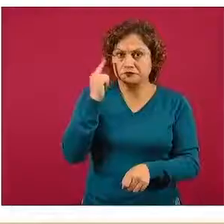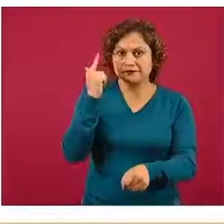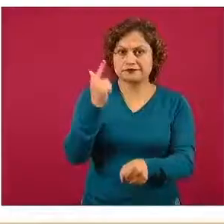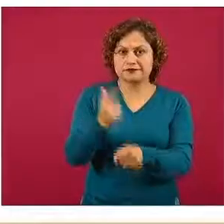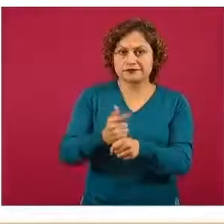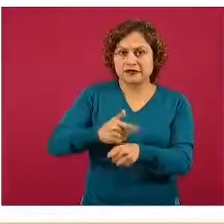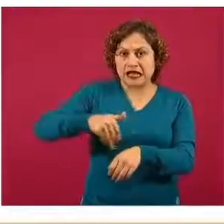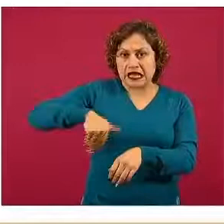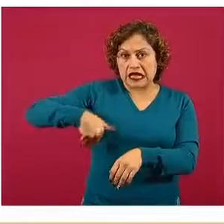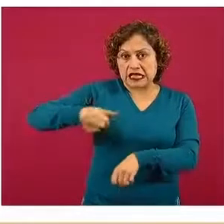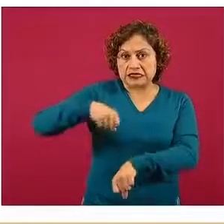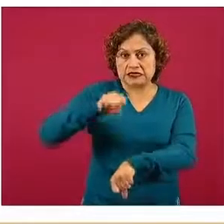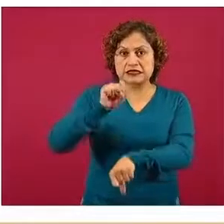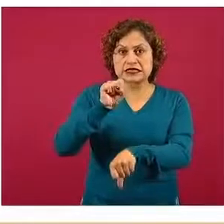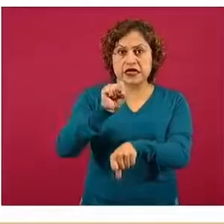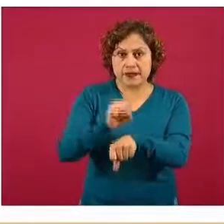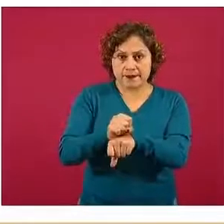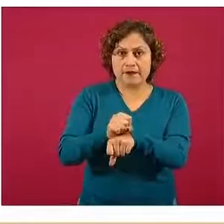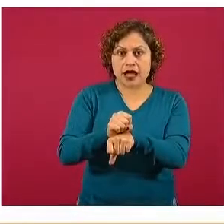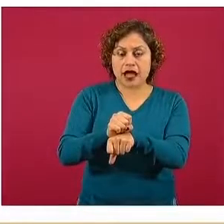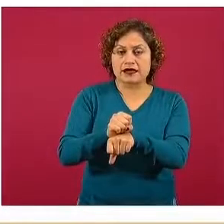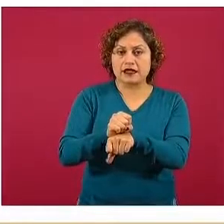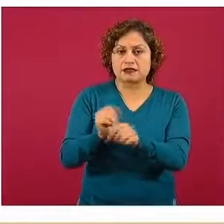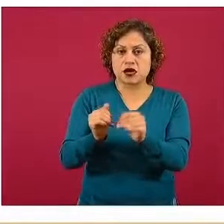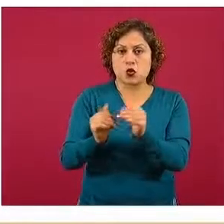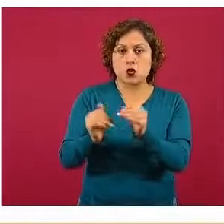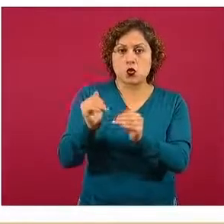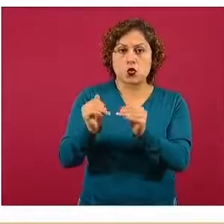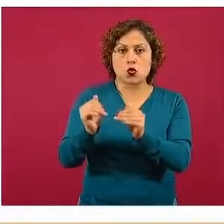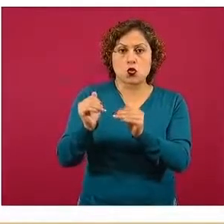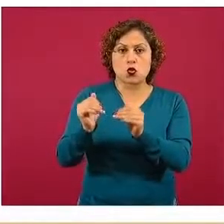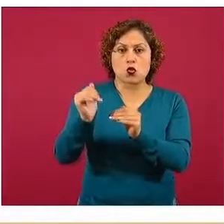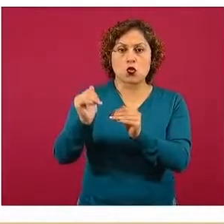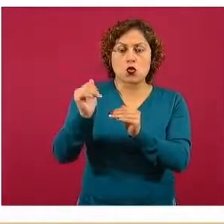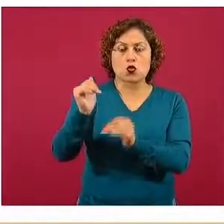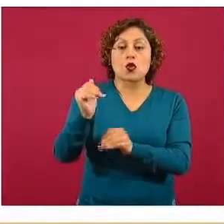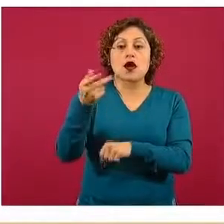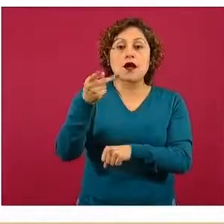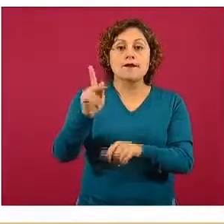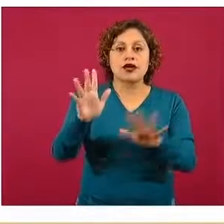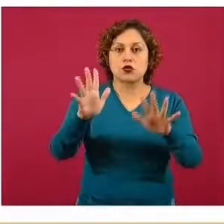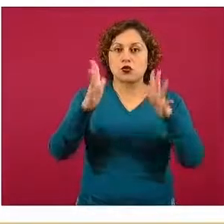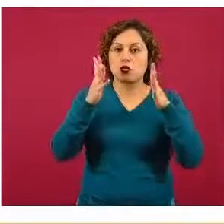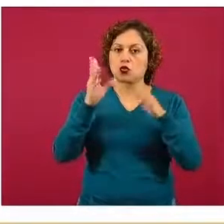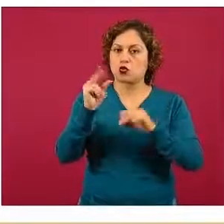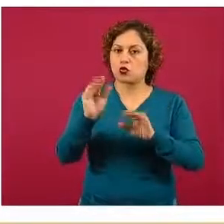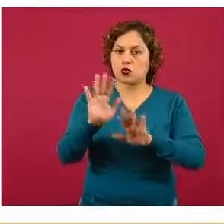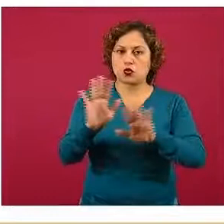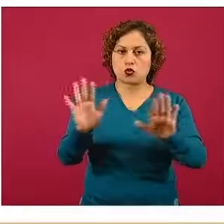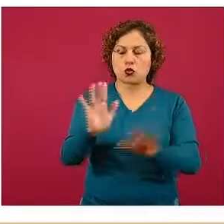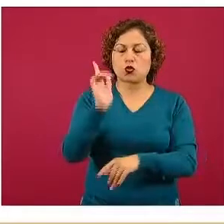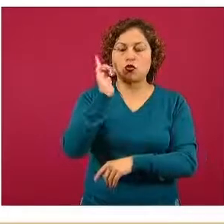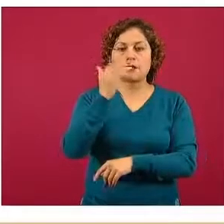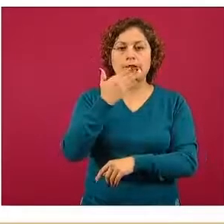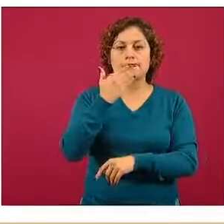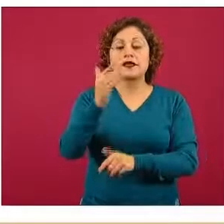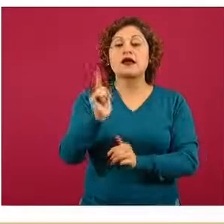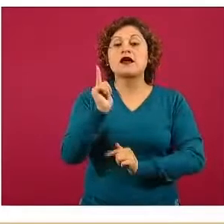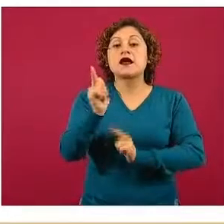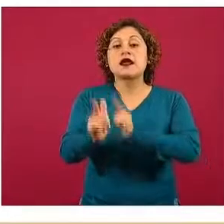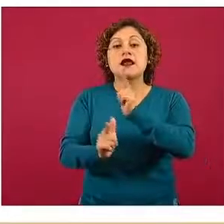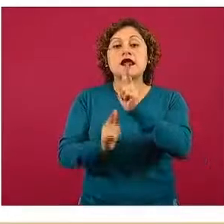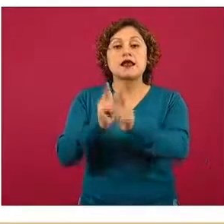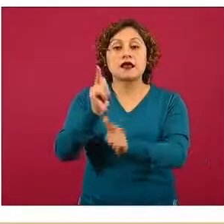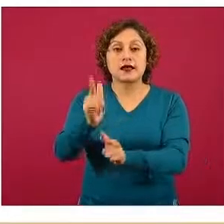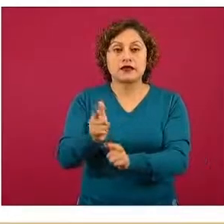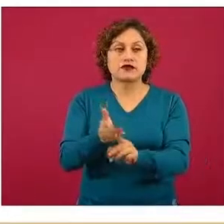un comportamiento y una tendencia ascendente, felizmente no con la magnitud ni con la velocidad que sí han